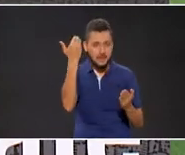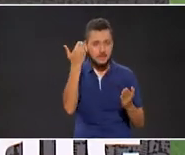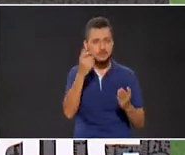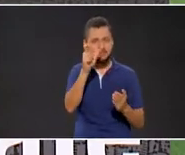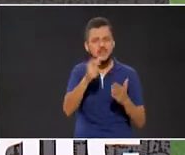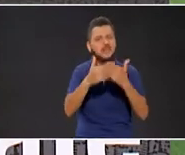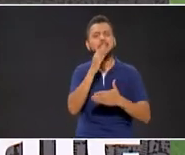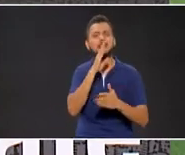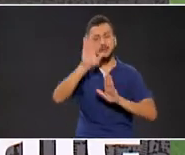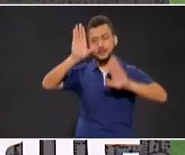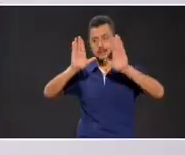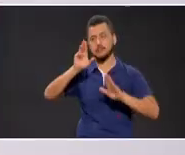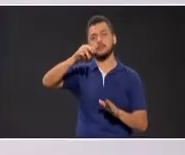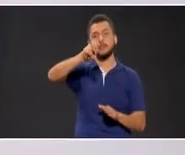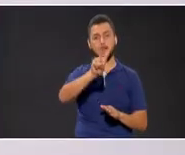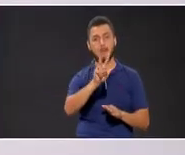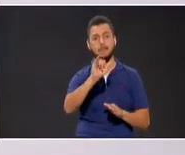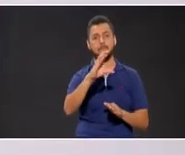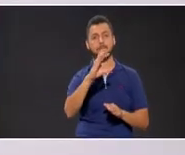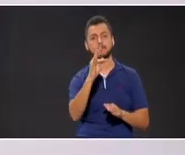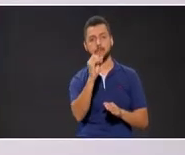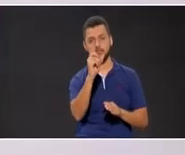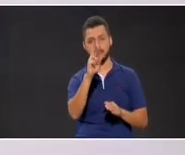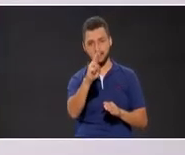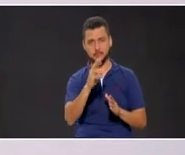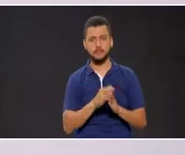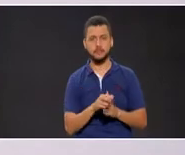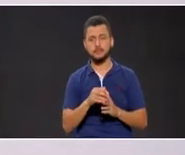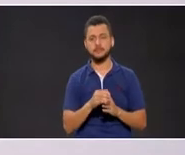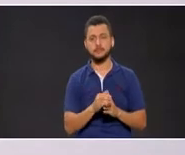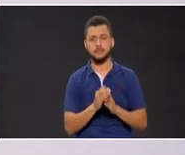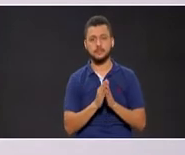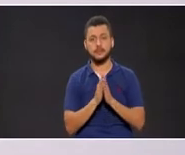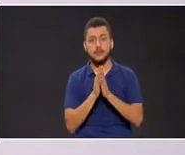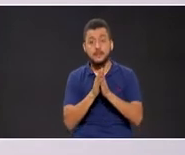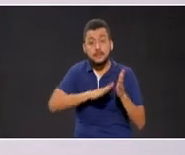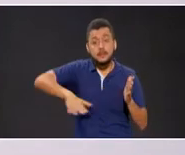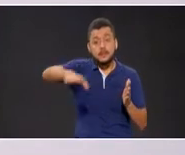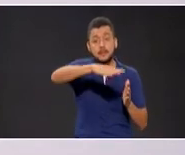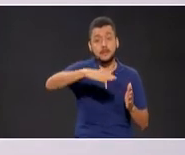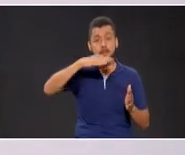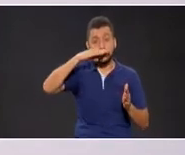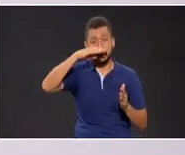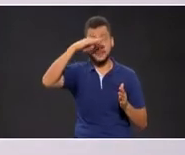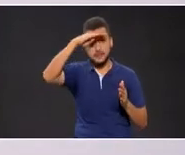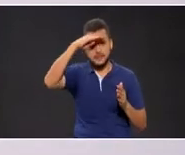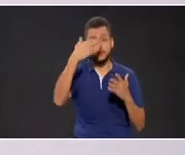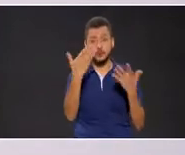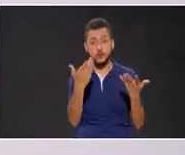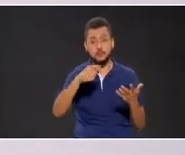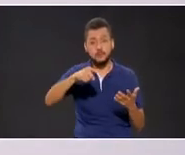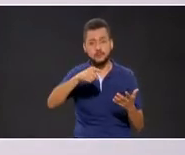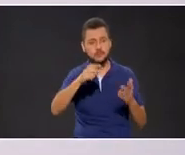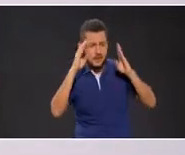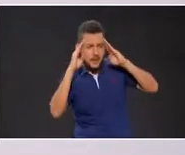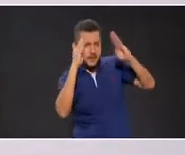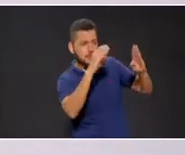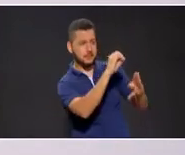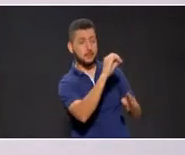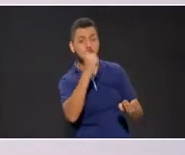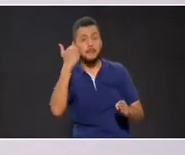correa bueno vamos a hacer de nuevo una ciudad amigable con los adultos mayores que es una apuesta importante la organización